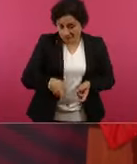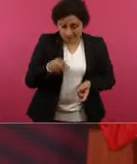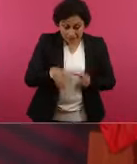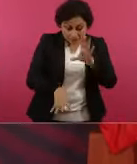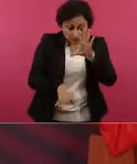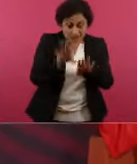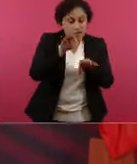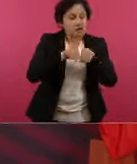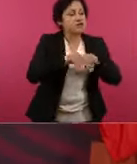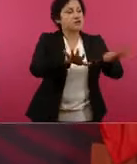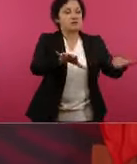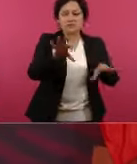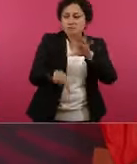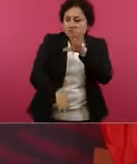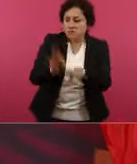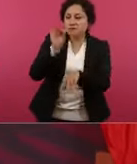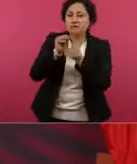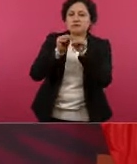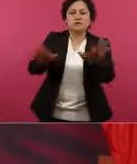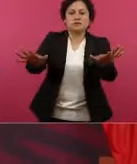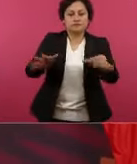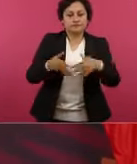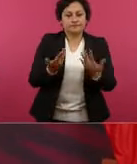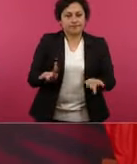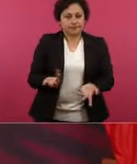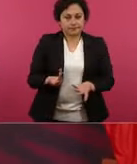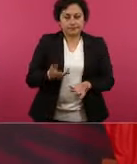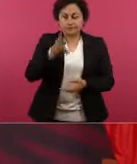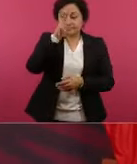Y más, ¿se acuerdan cuando